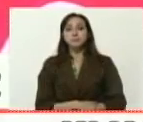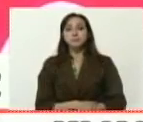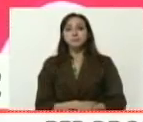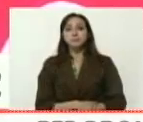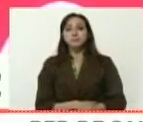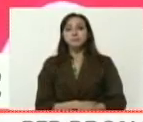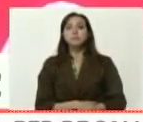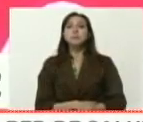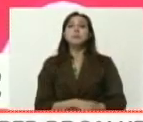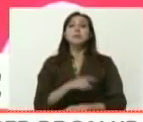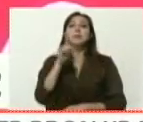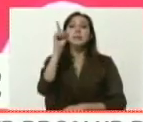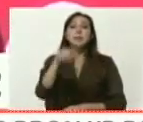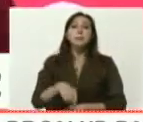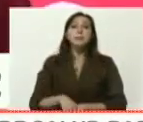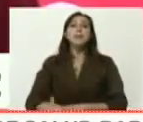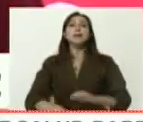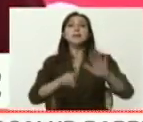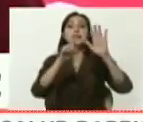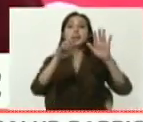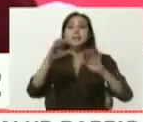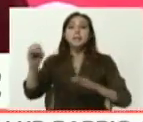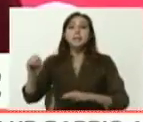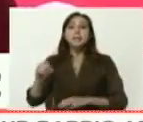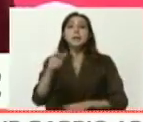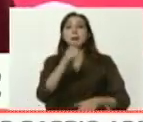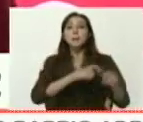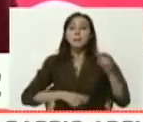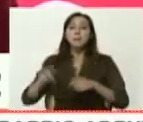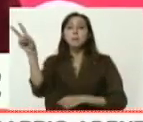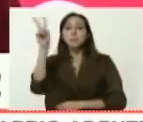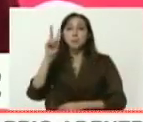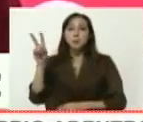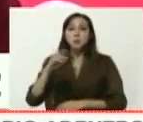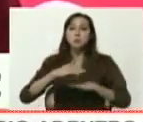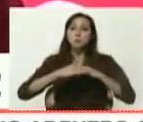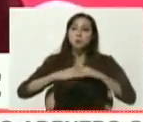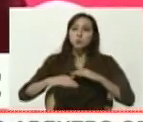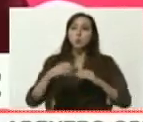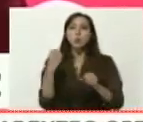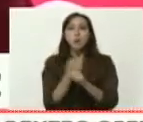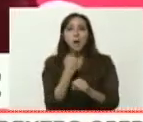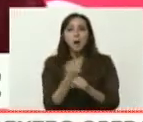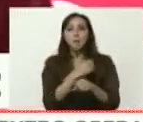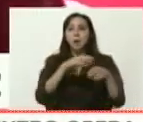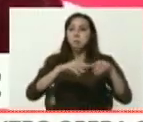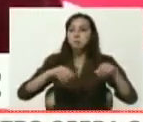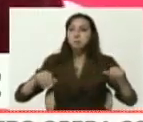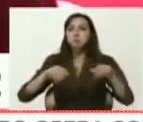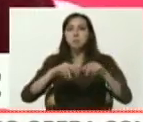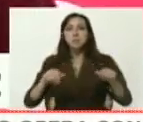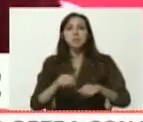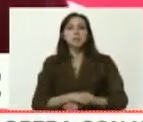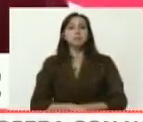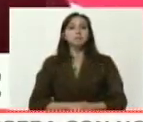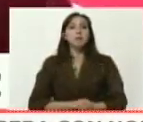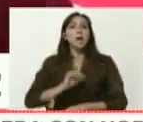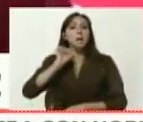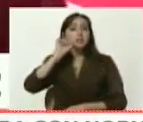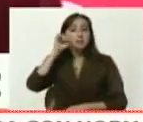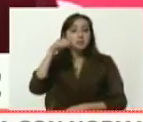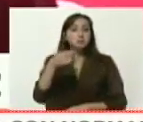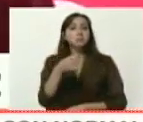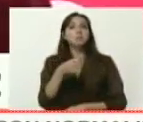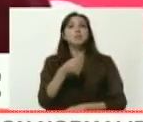Y en 60 campesinos, porque también estamos sembrando maíz amarillo, que lo conoce muy bien la